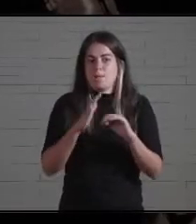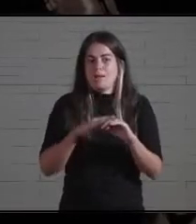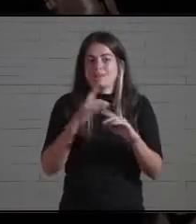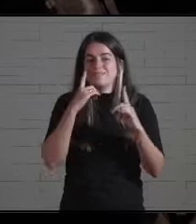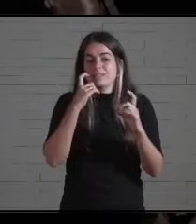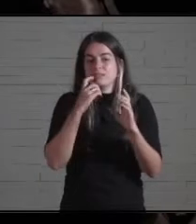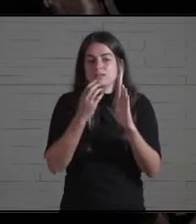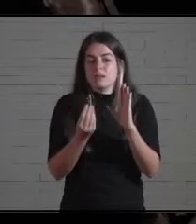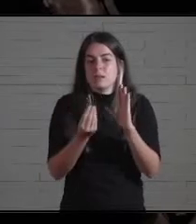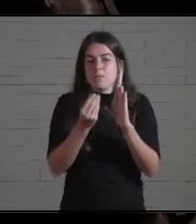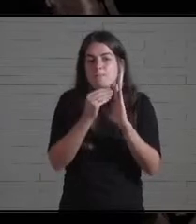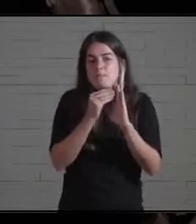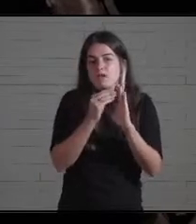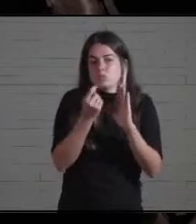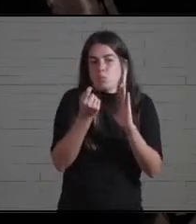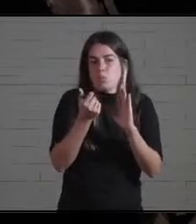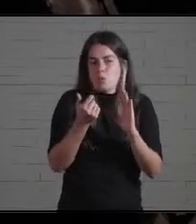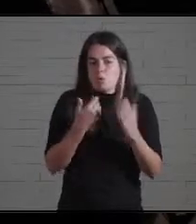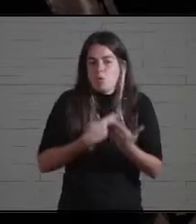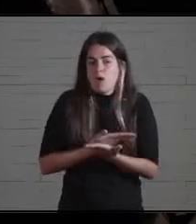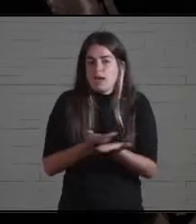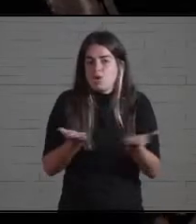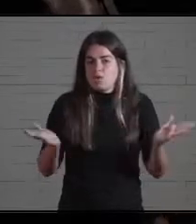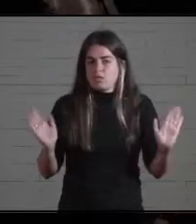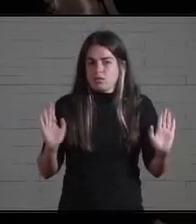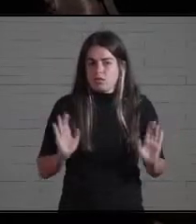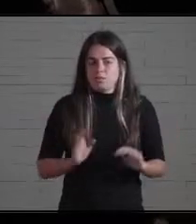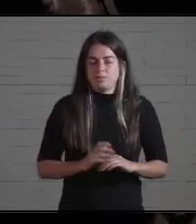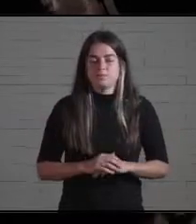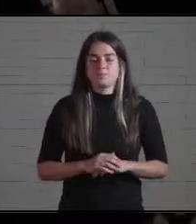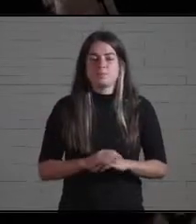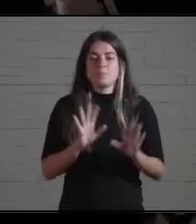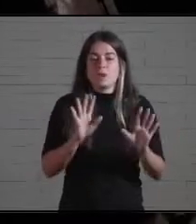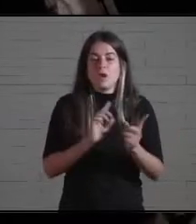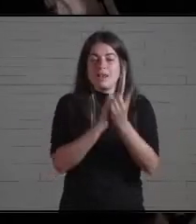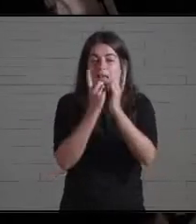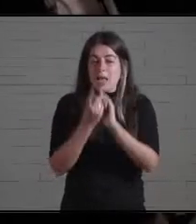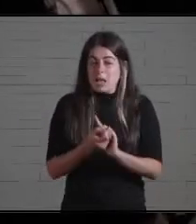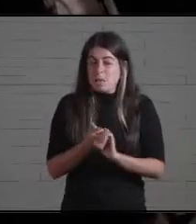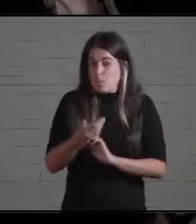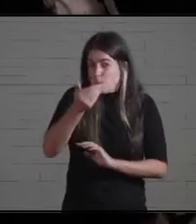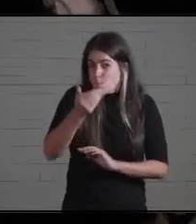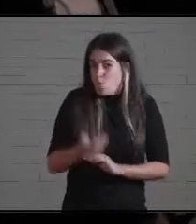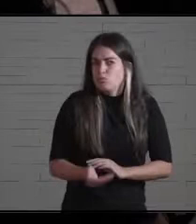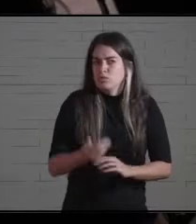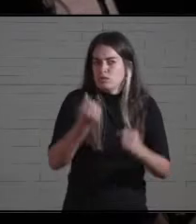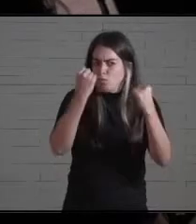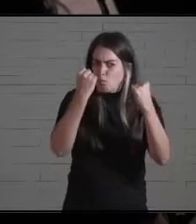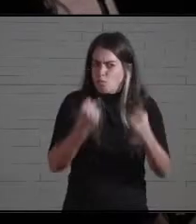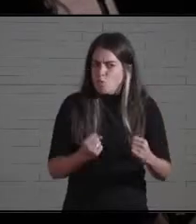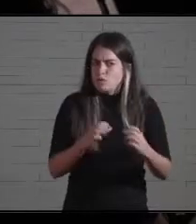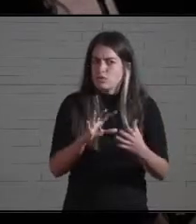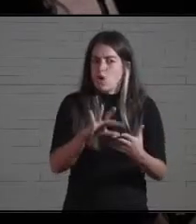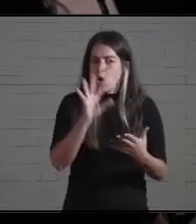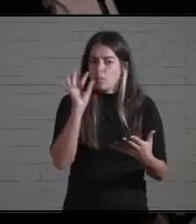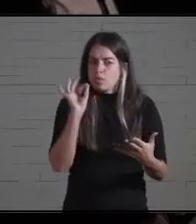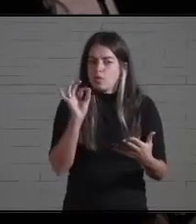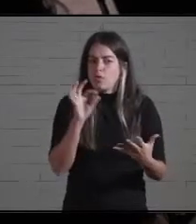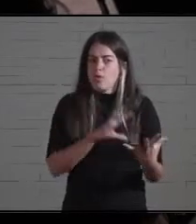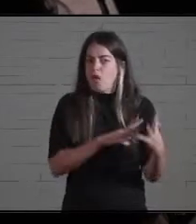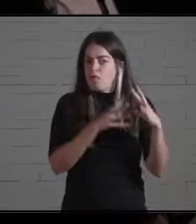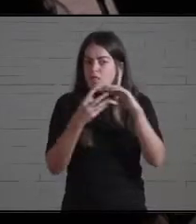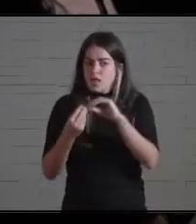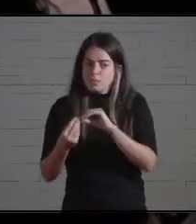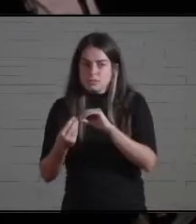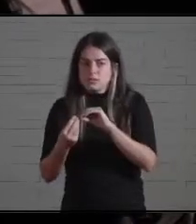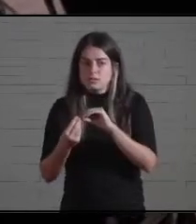la generosidad. Pero el cambio fuerte, la inversión, la opción que se ha tomado en